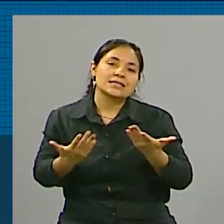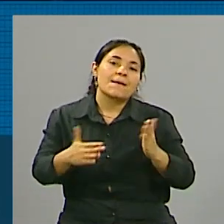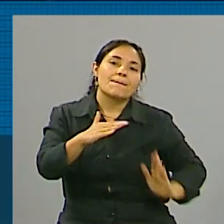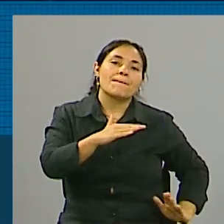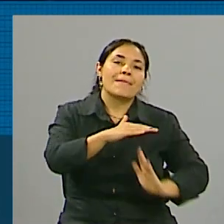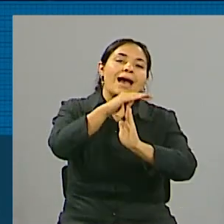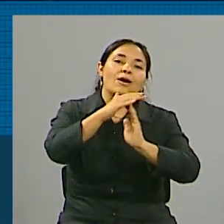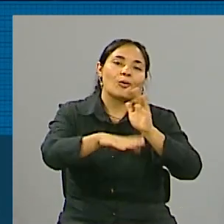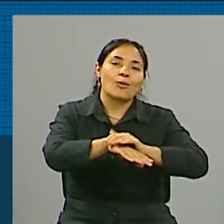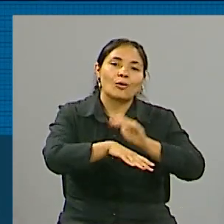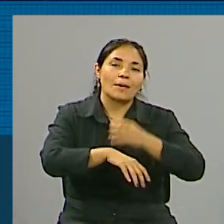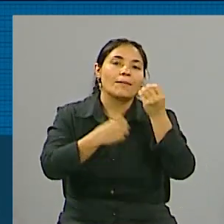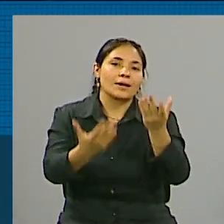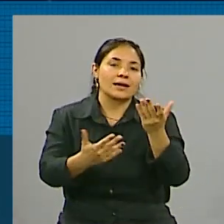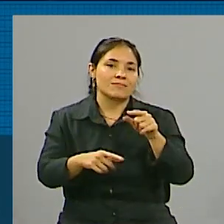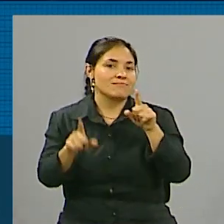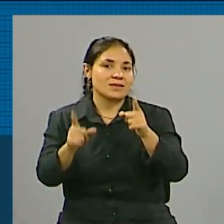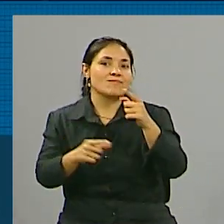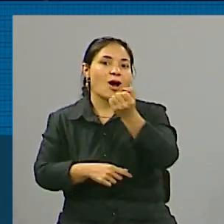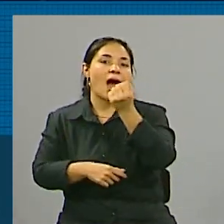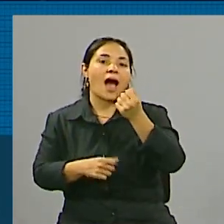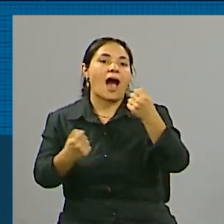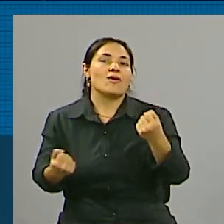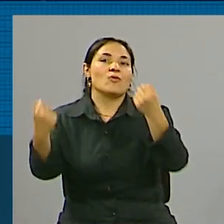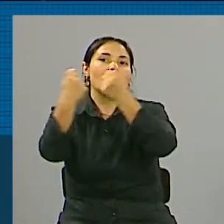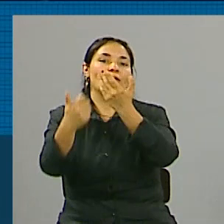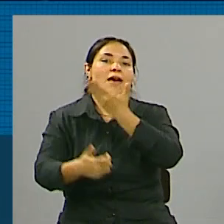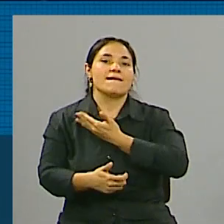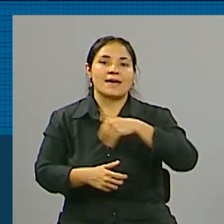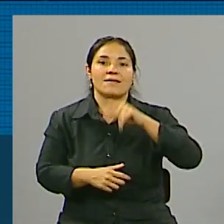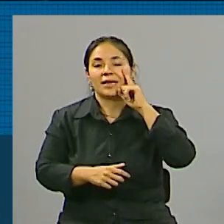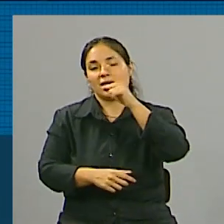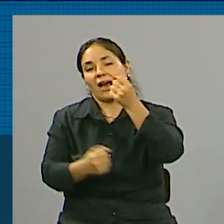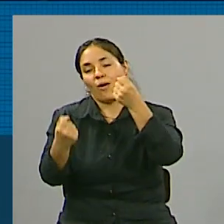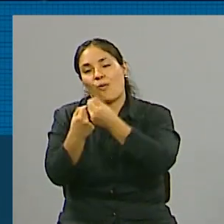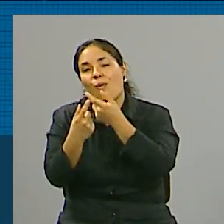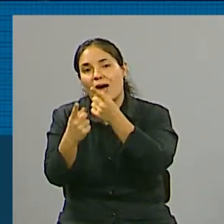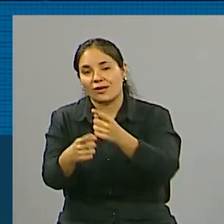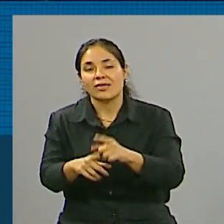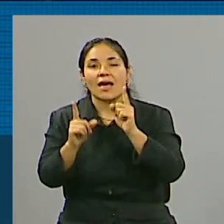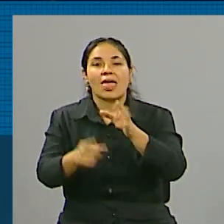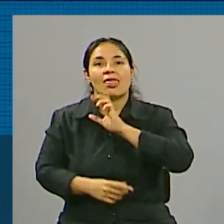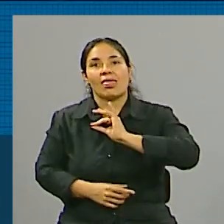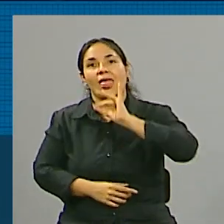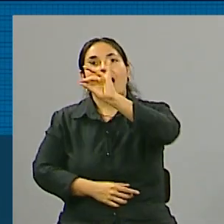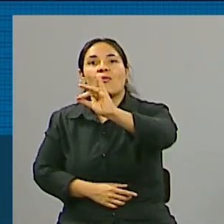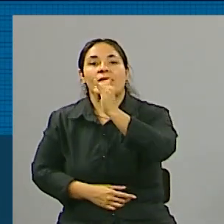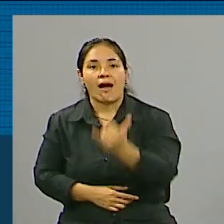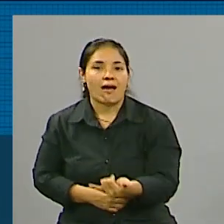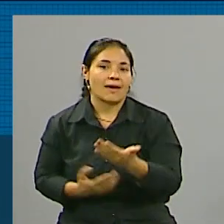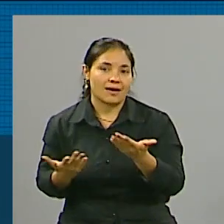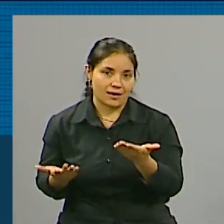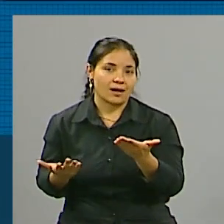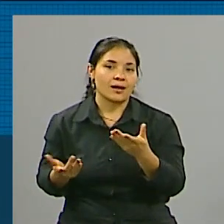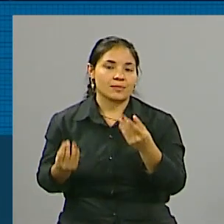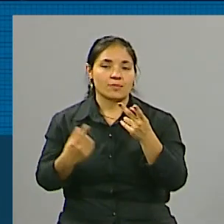causas es el acuerdo, ¿no?, con el fondo y no solo la deuda tomada con el fondo durante